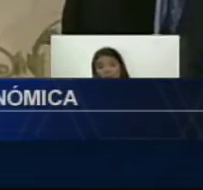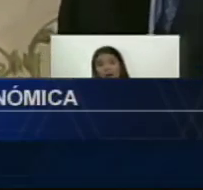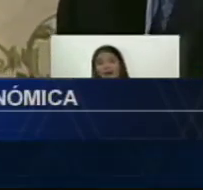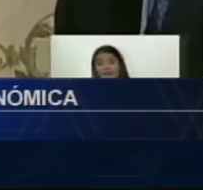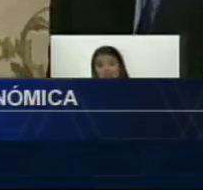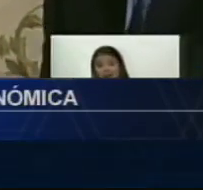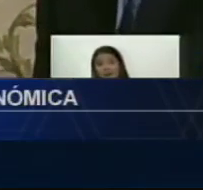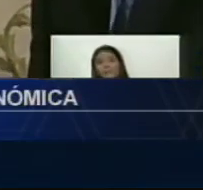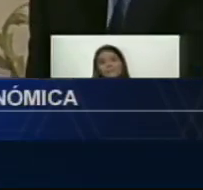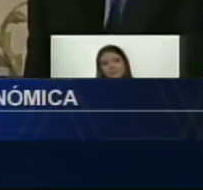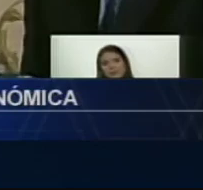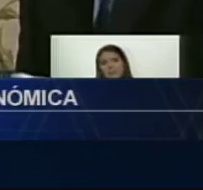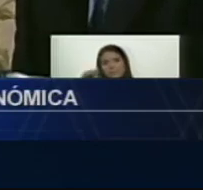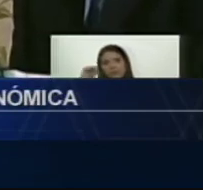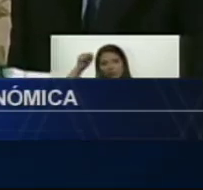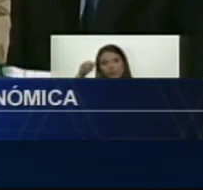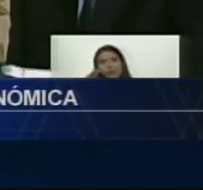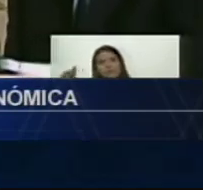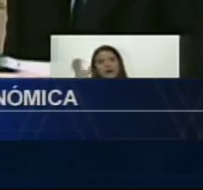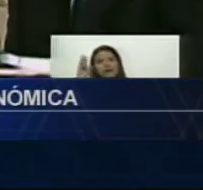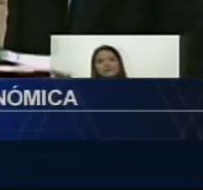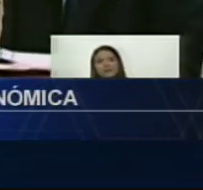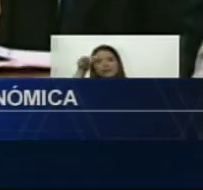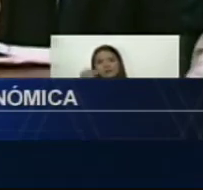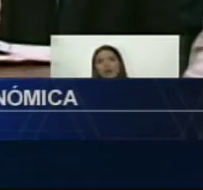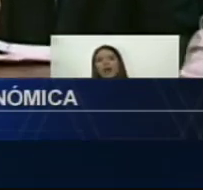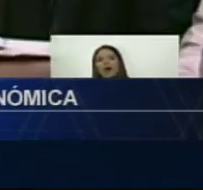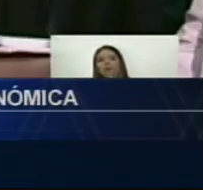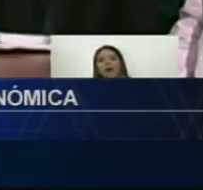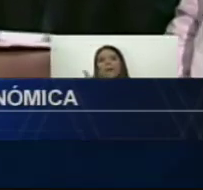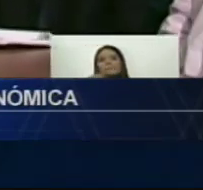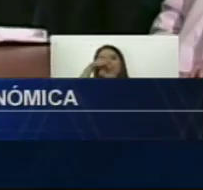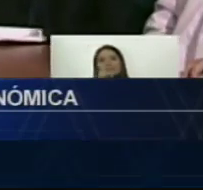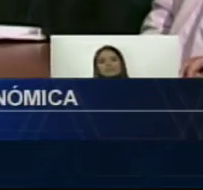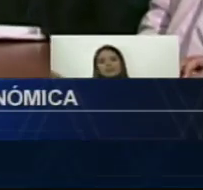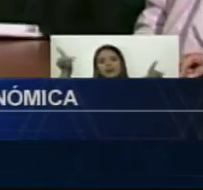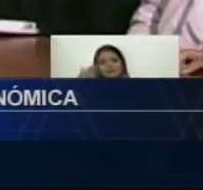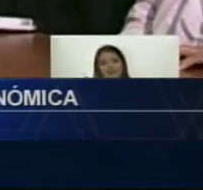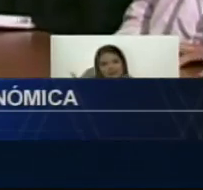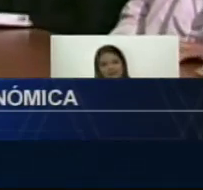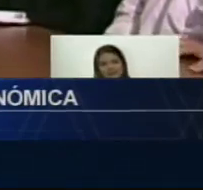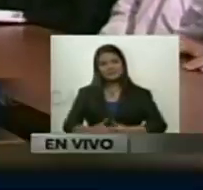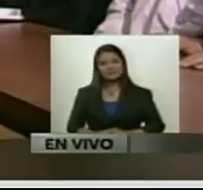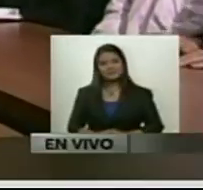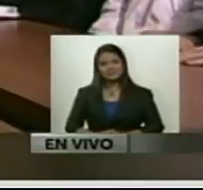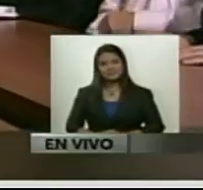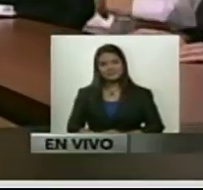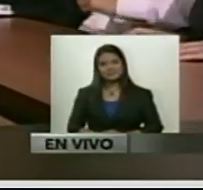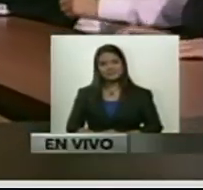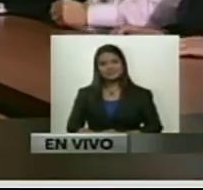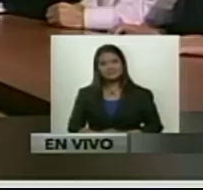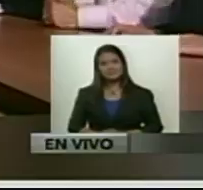Nicolás Maduro irá a la Asamblea Nacional y dirigirá su mensaje al país. Muchas gracias.